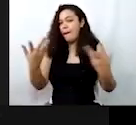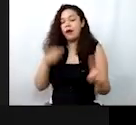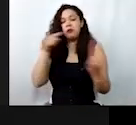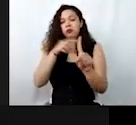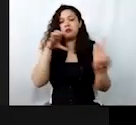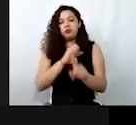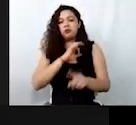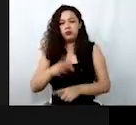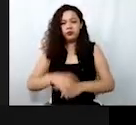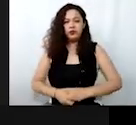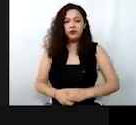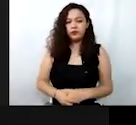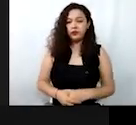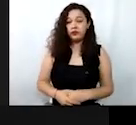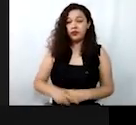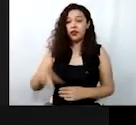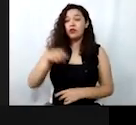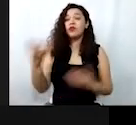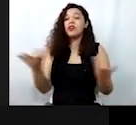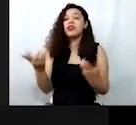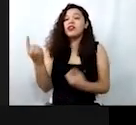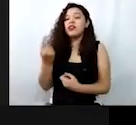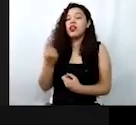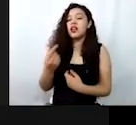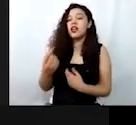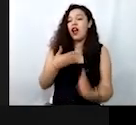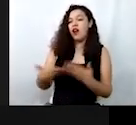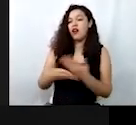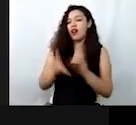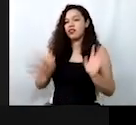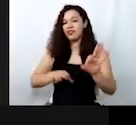sostenible. ¿Qué es lo que vas a hacer tú? Manos a la obra. Gracias.